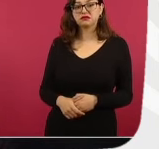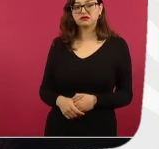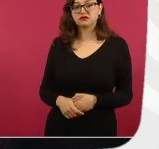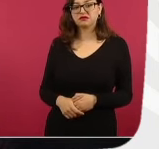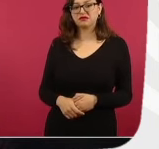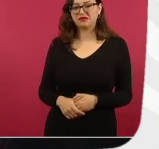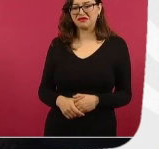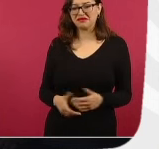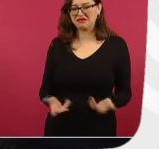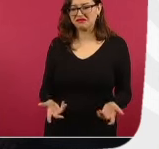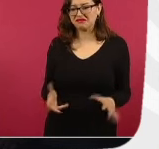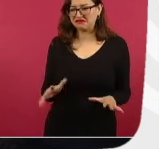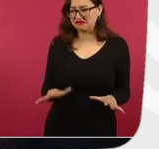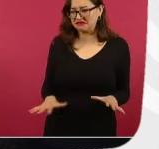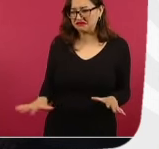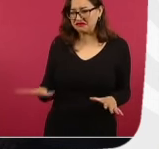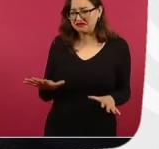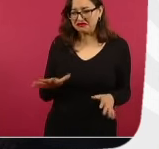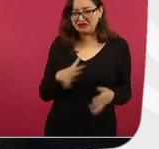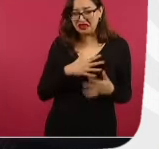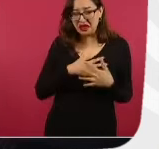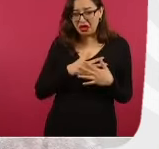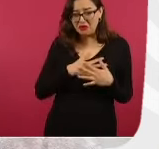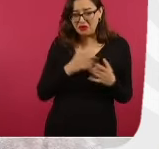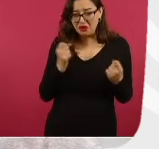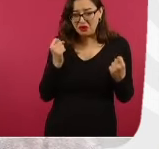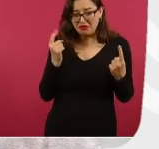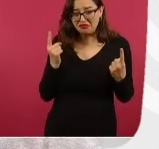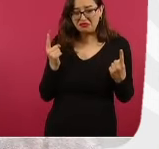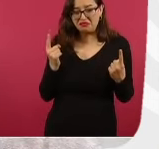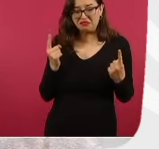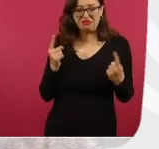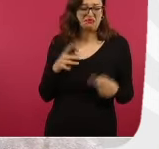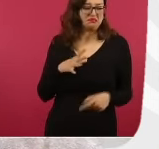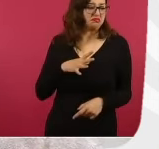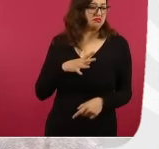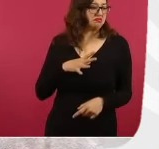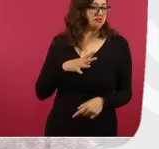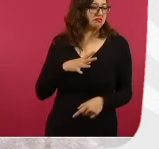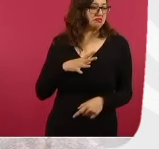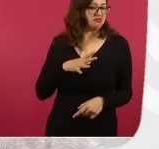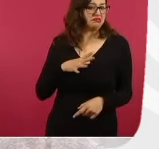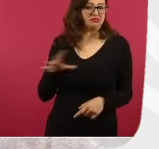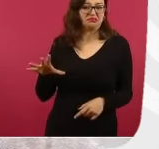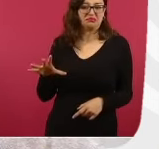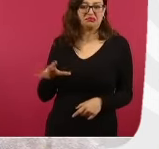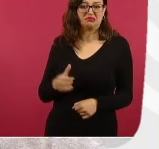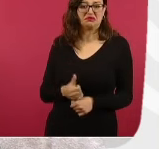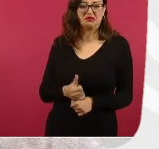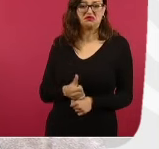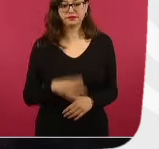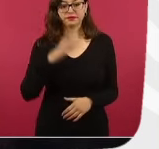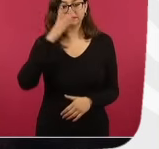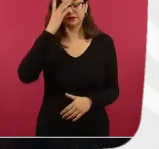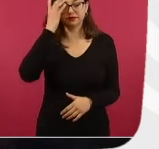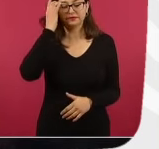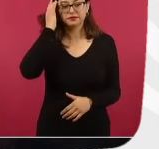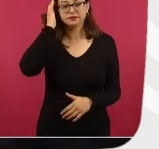tenerle amor y admiración a eso es masoquismo o demagogia